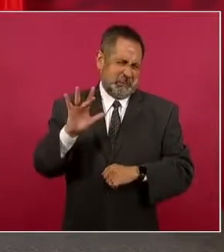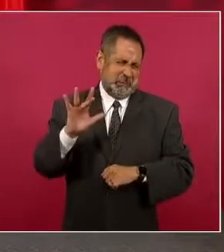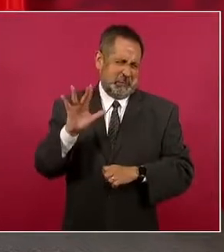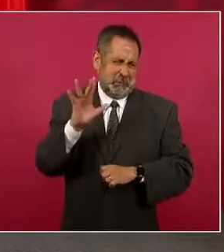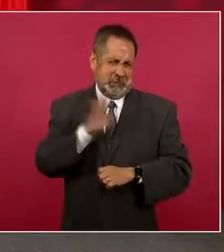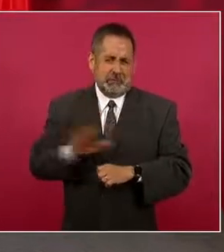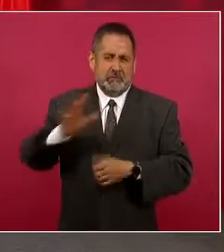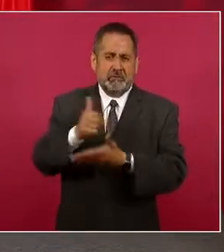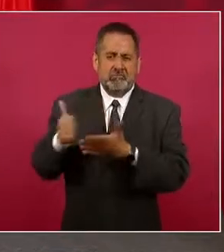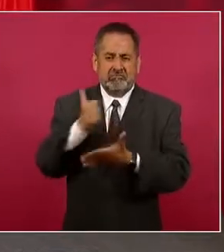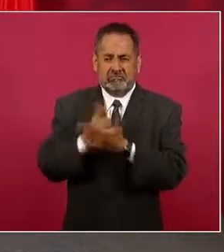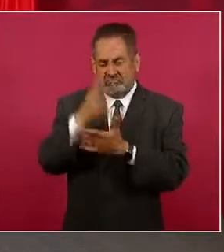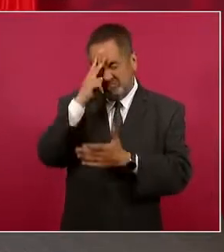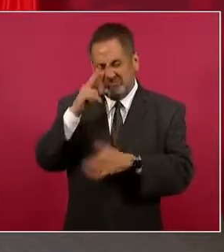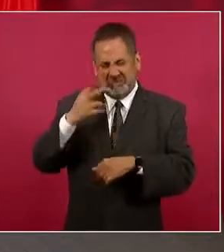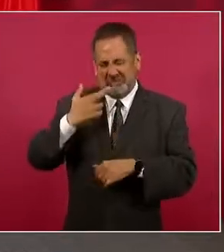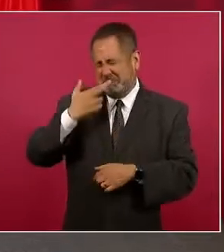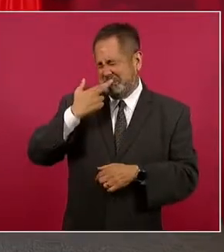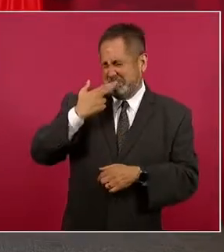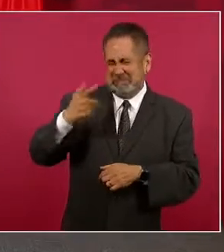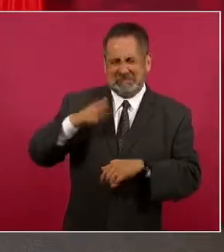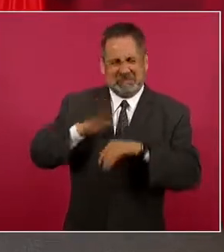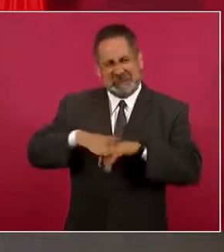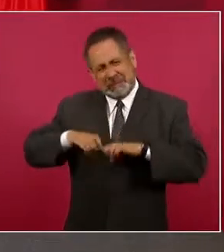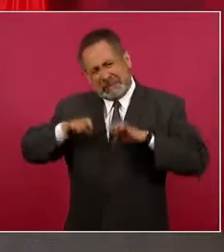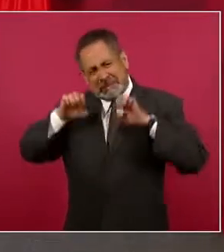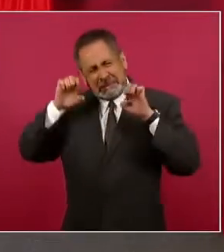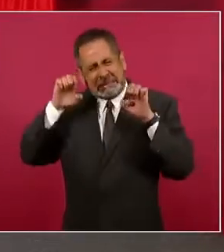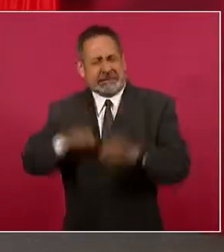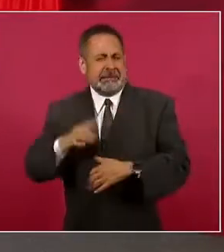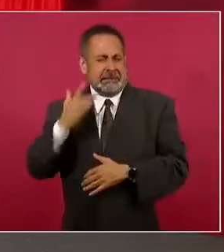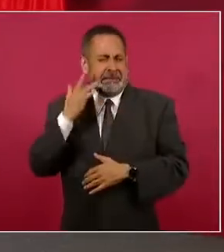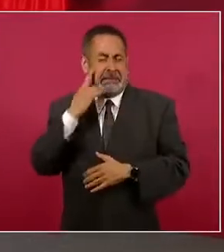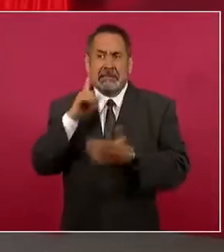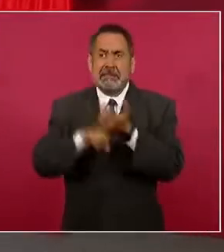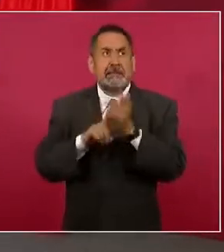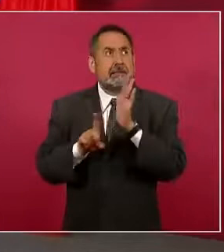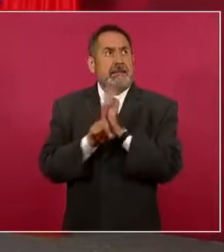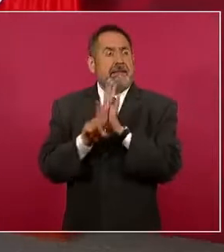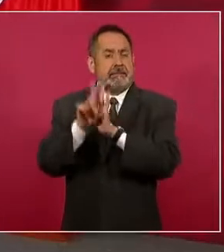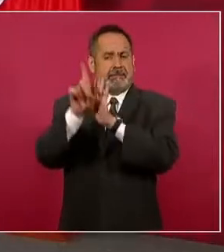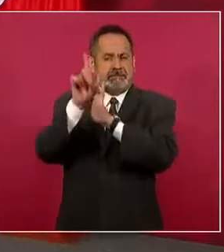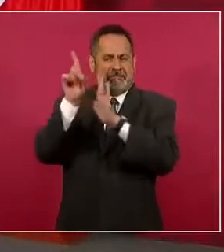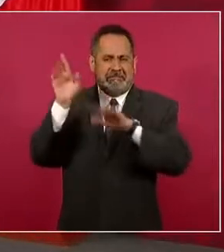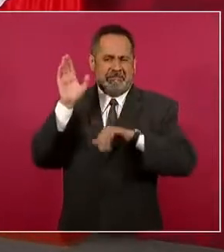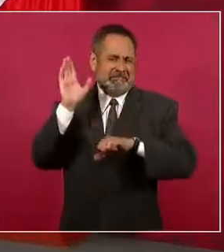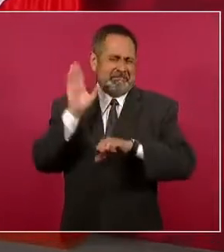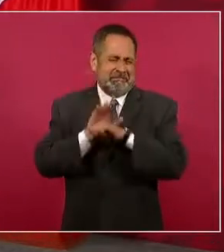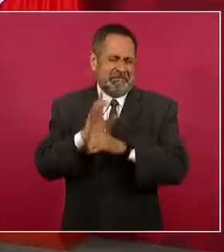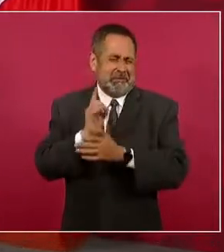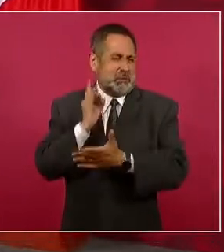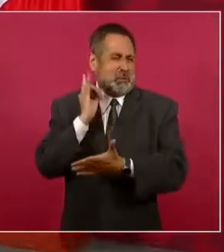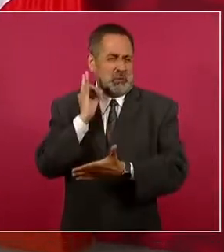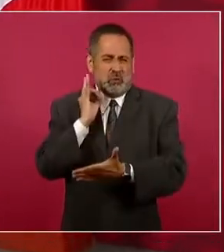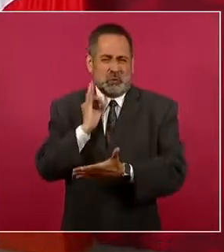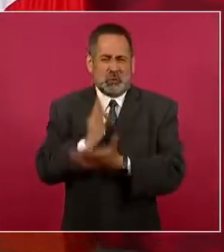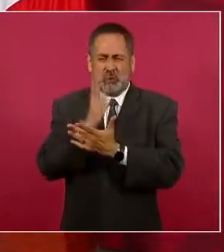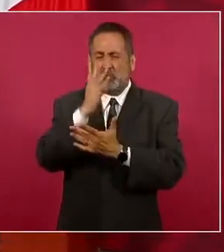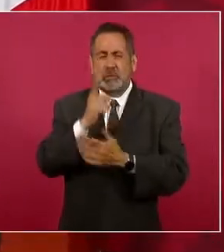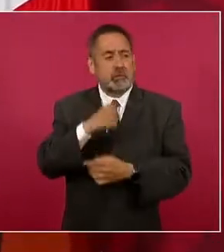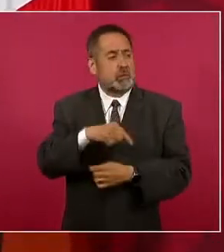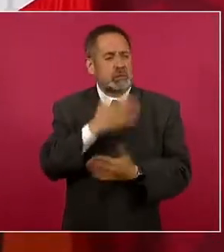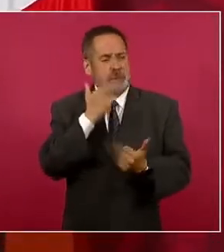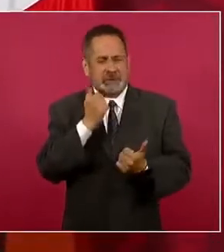de la Ciudad de México, el edificio con los departamentos más exclusivos de